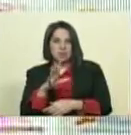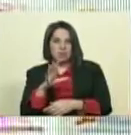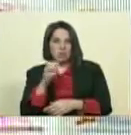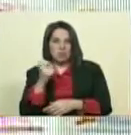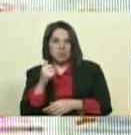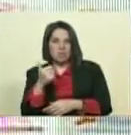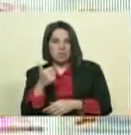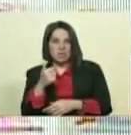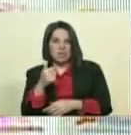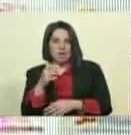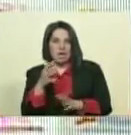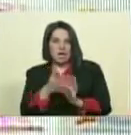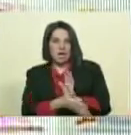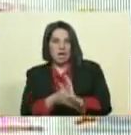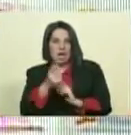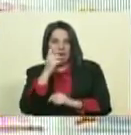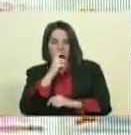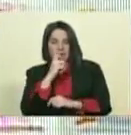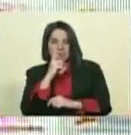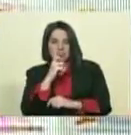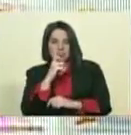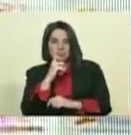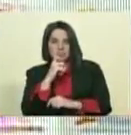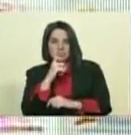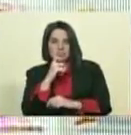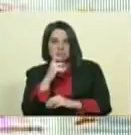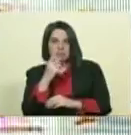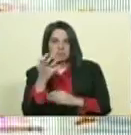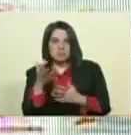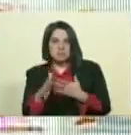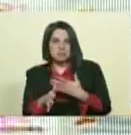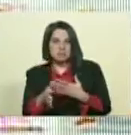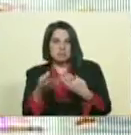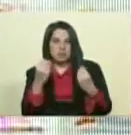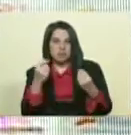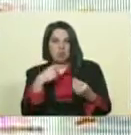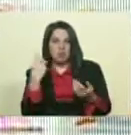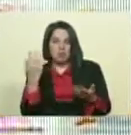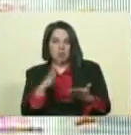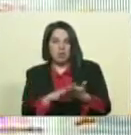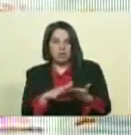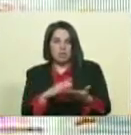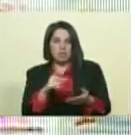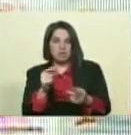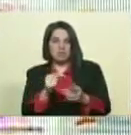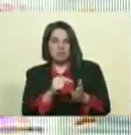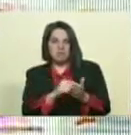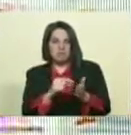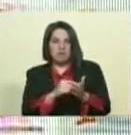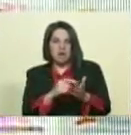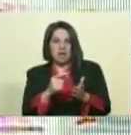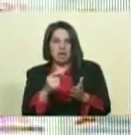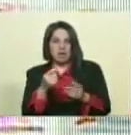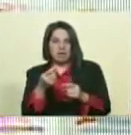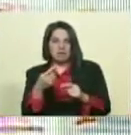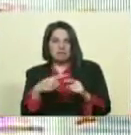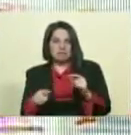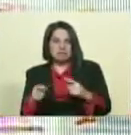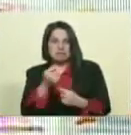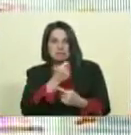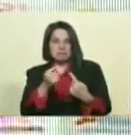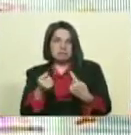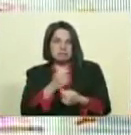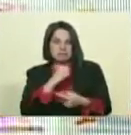compañeros, compañeras, nuestra niñez, nuestra juventud está recibiendo muerte, balas, tortura, droga,